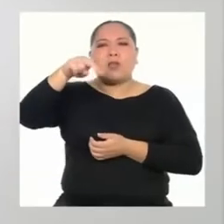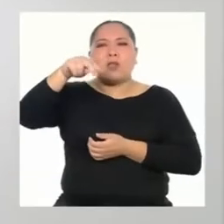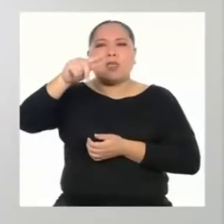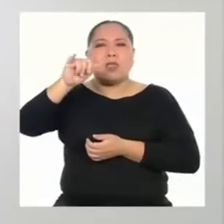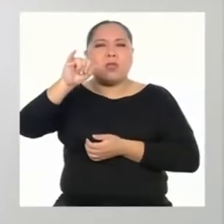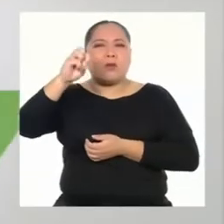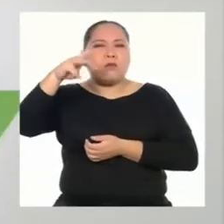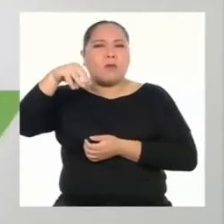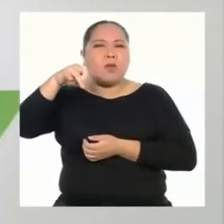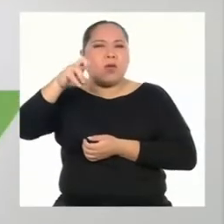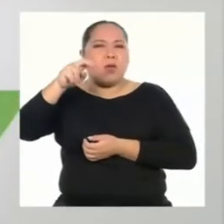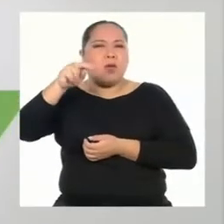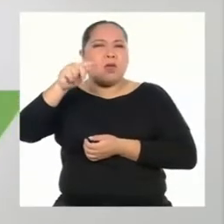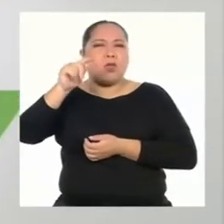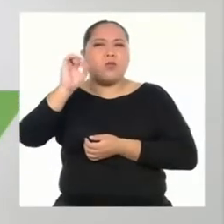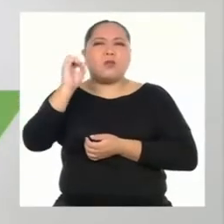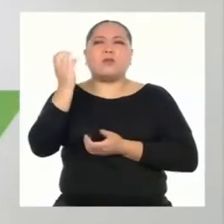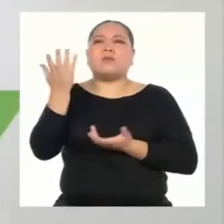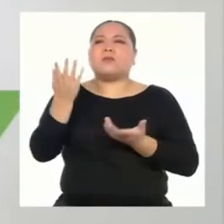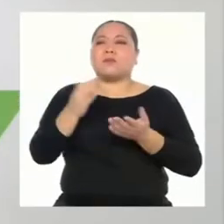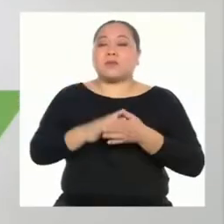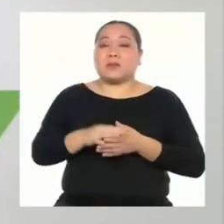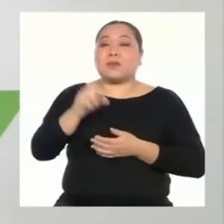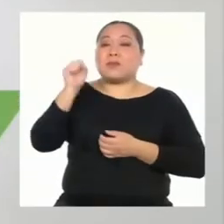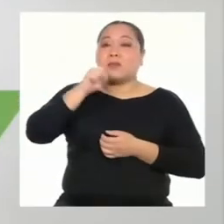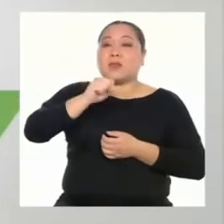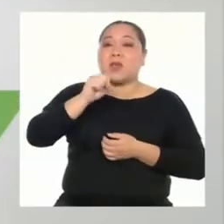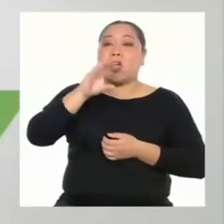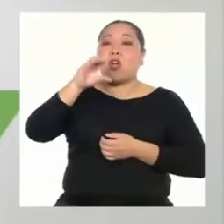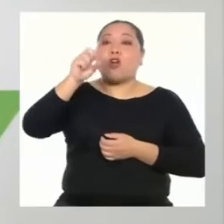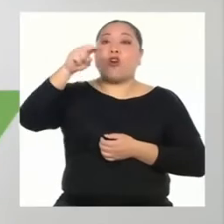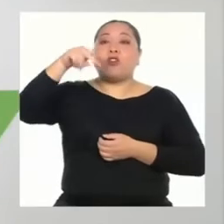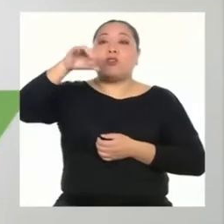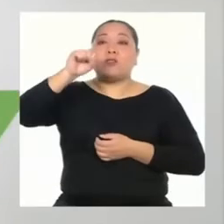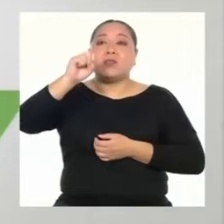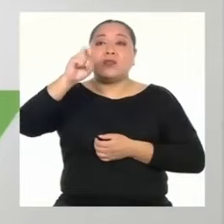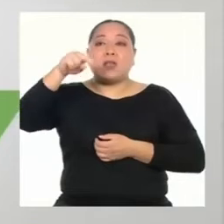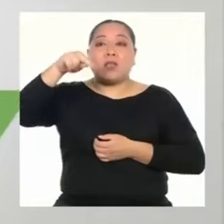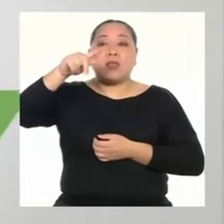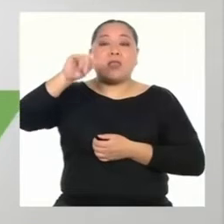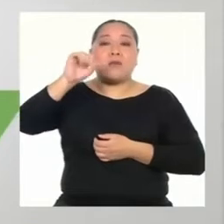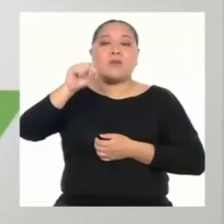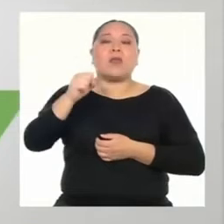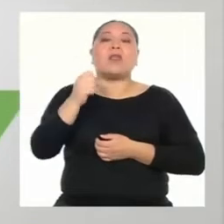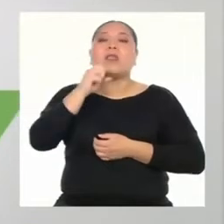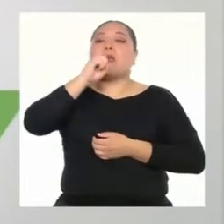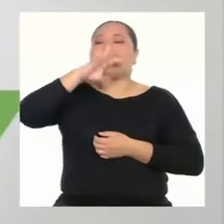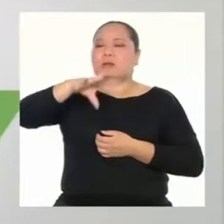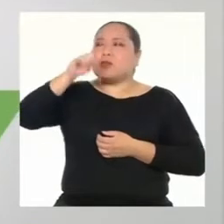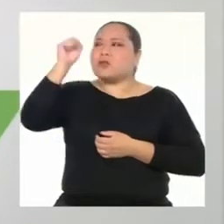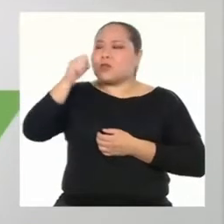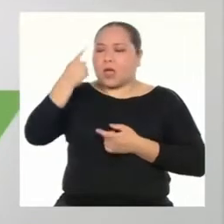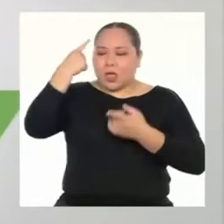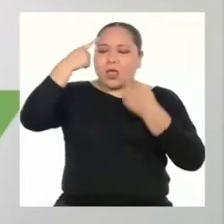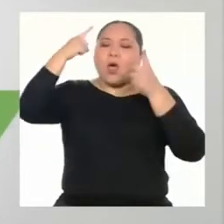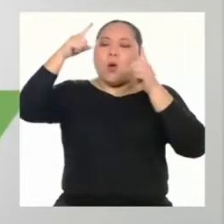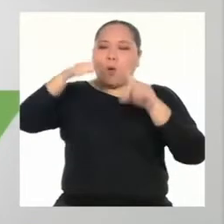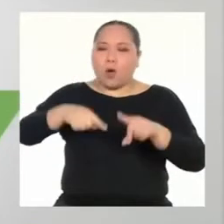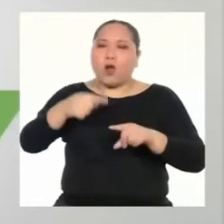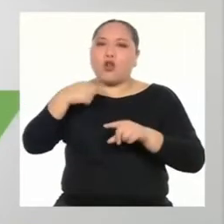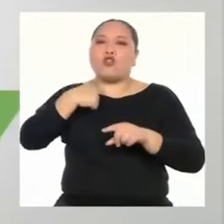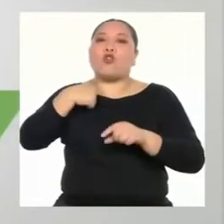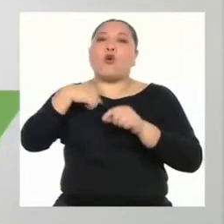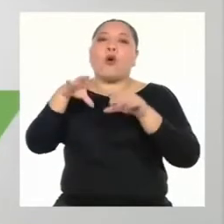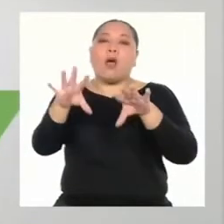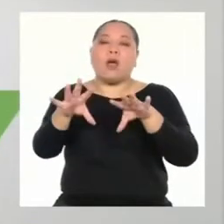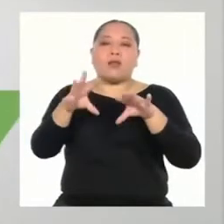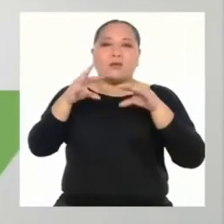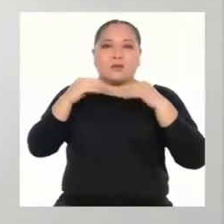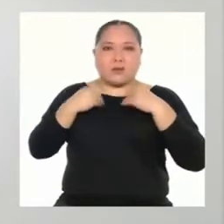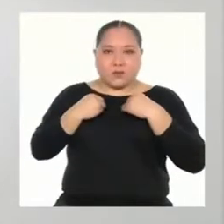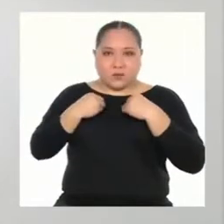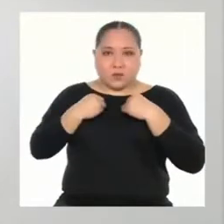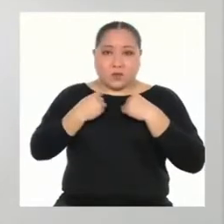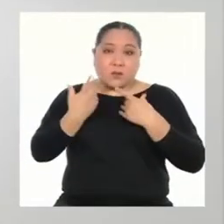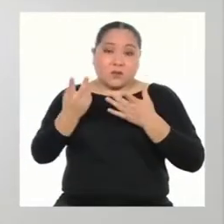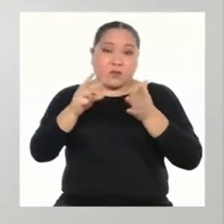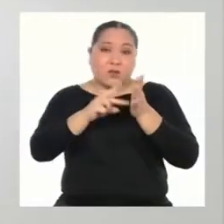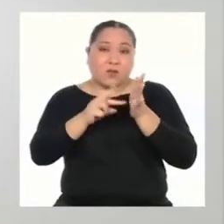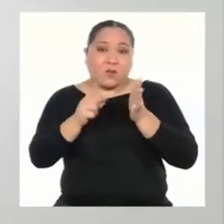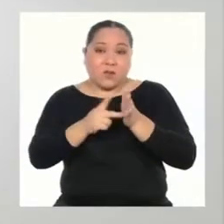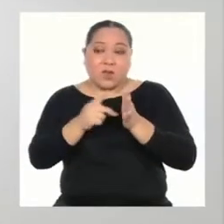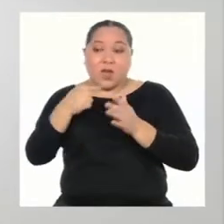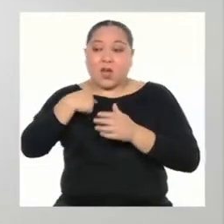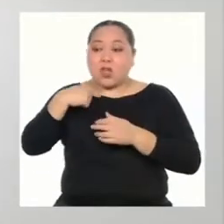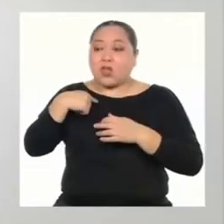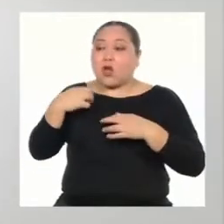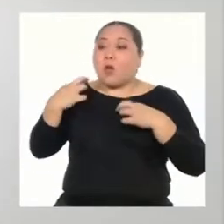Por supuesto, el consentimiento es manifestar nuestro acuerdo o conformidad para hacer algo. Implica aceptar